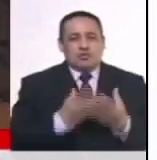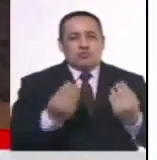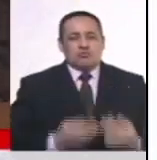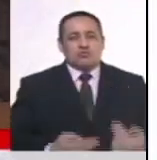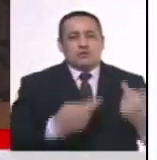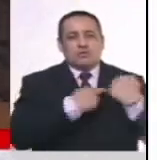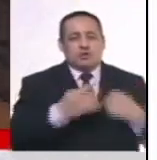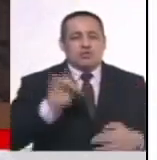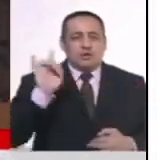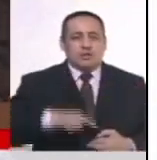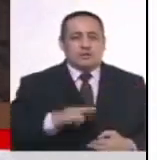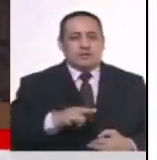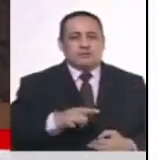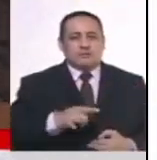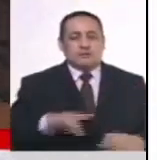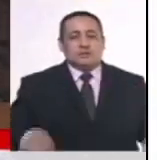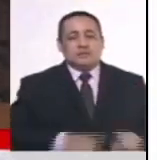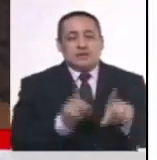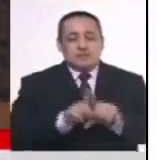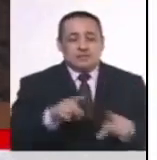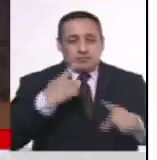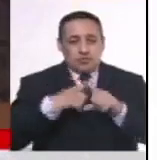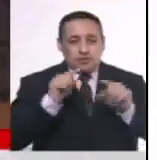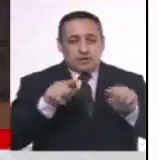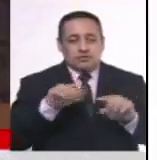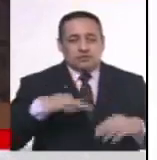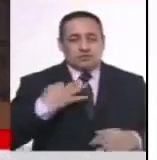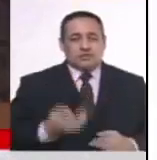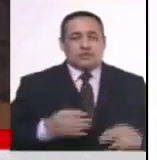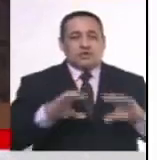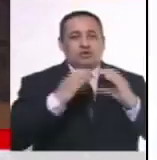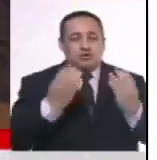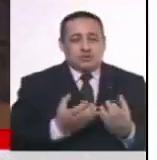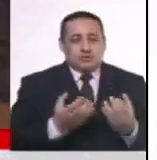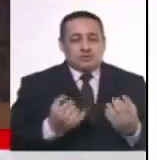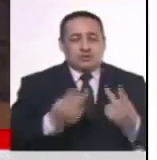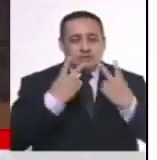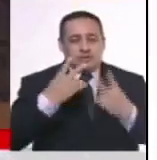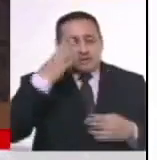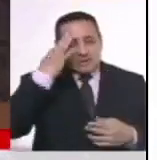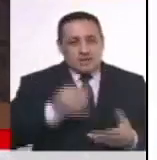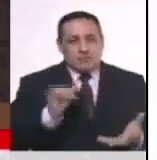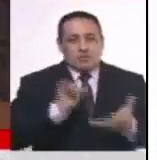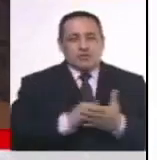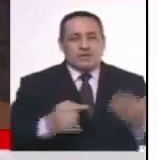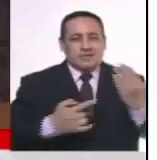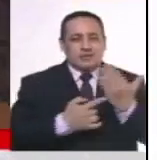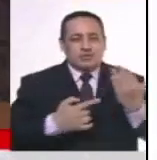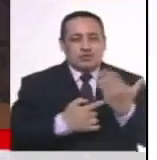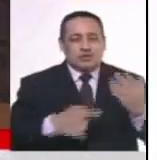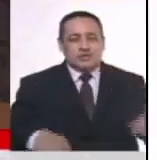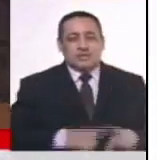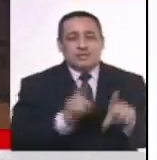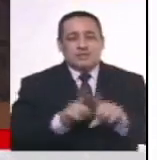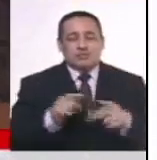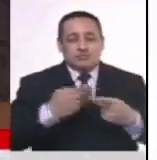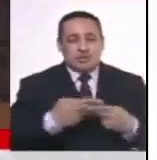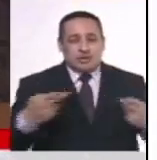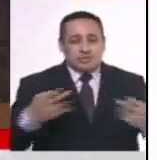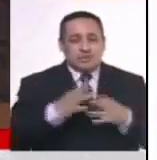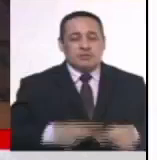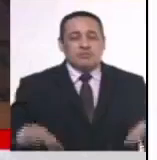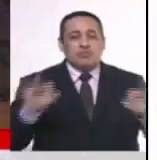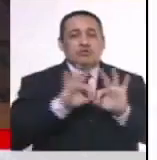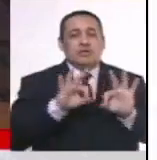responsabilidad y urgencia. Para ello, señores congresistas, consideramos que la tecnología es una herramienta